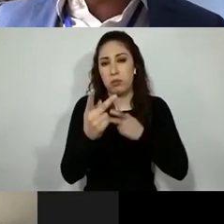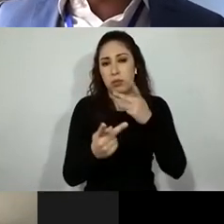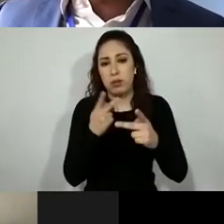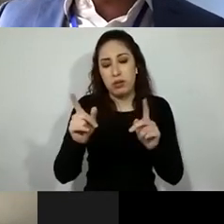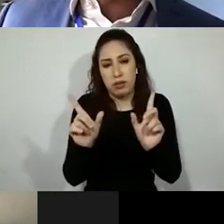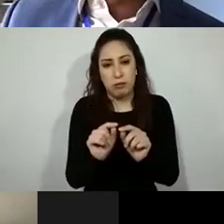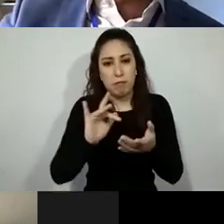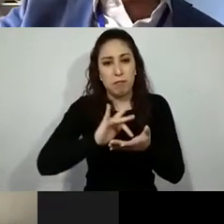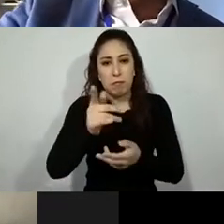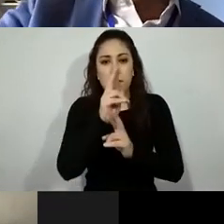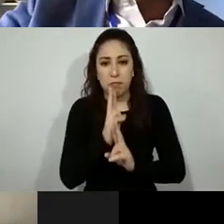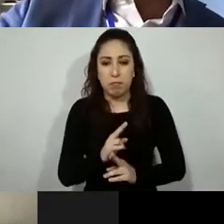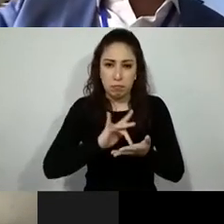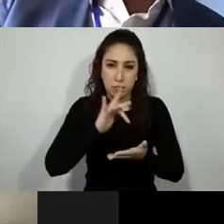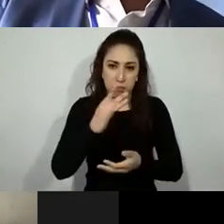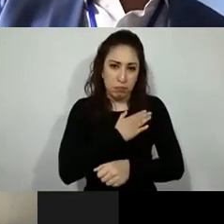su respuesta. Excelente tarde.